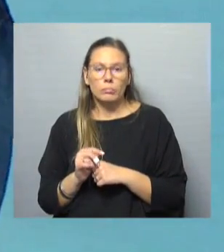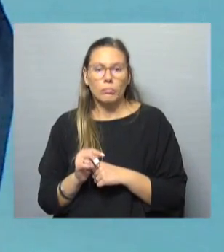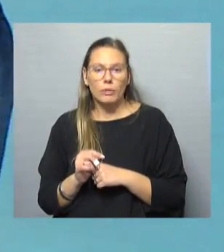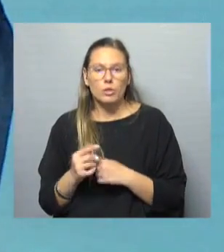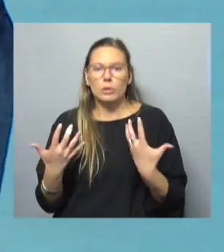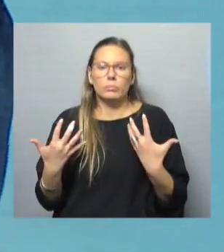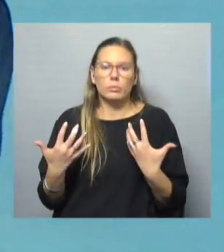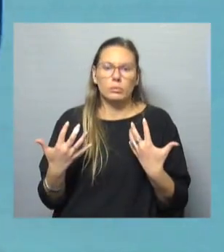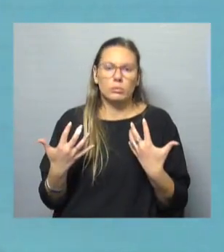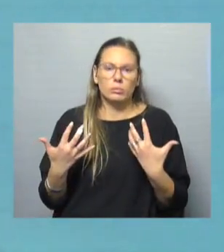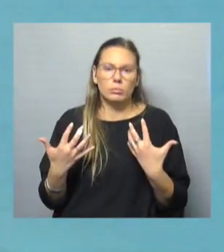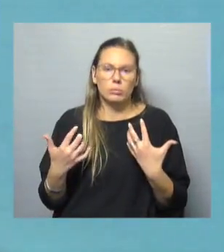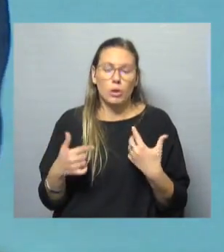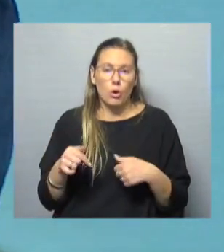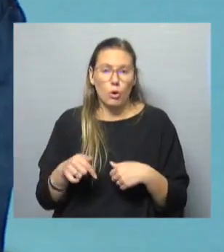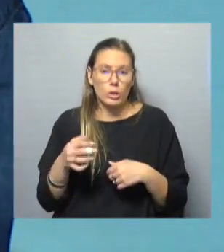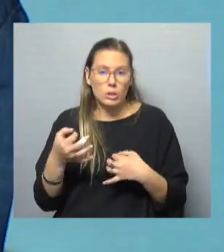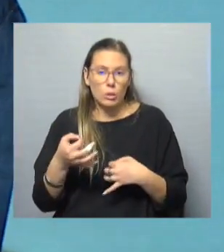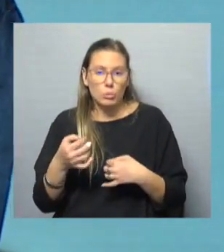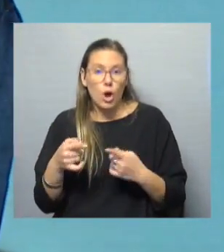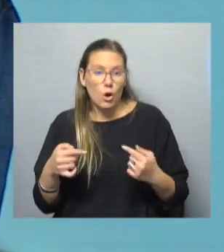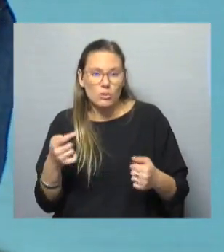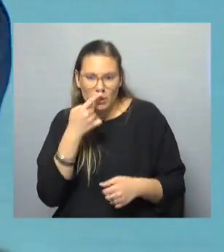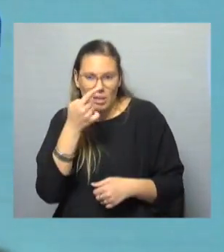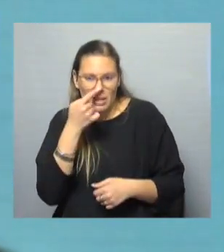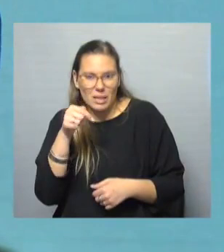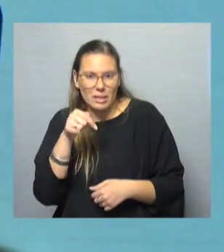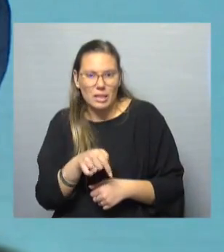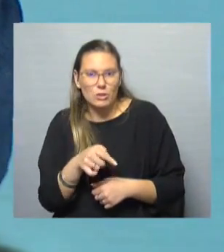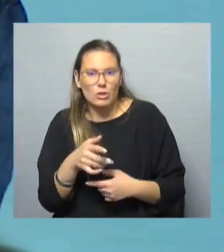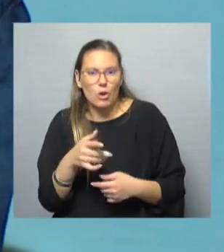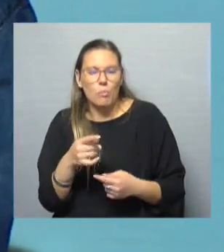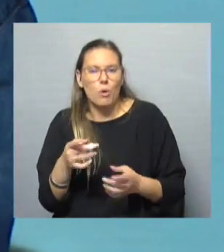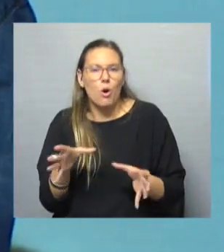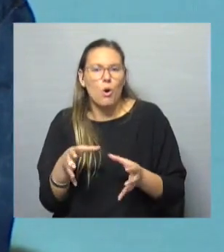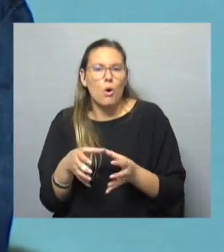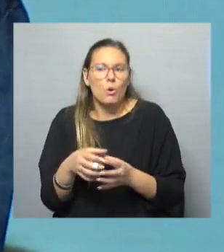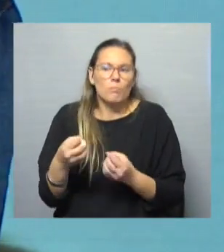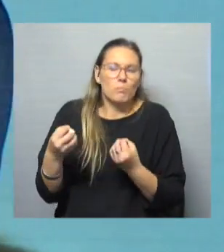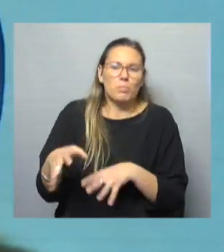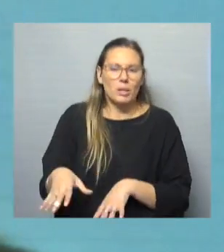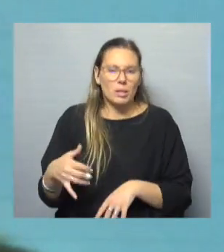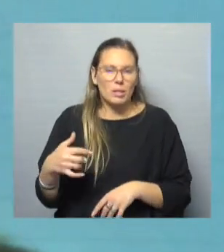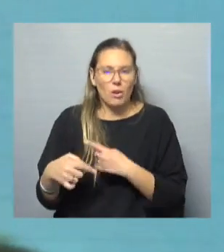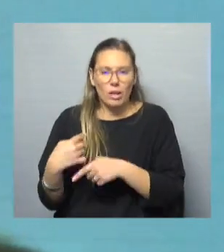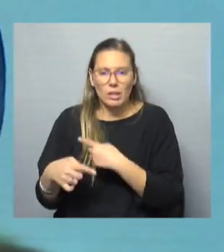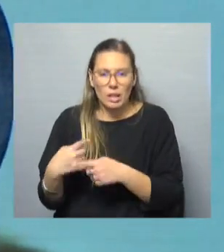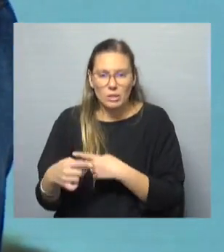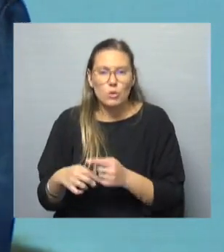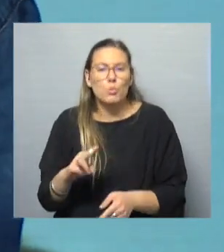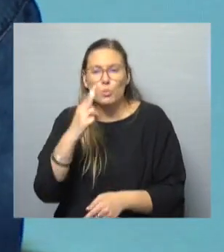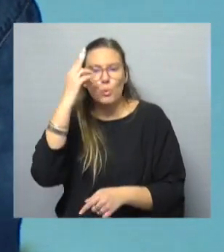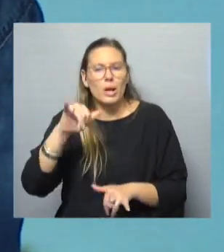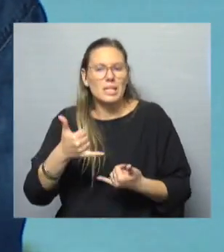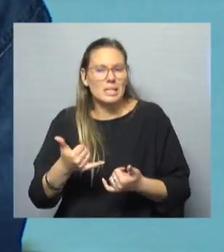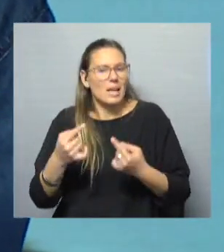no quiero ser Rosalar, porque hoy seguramente sucedan cosas muy interesantes, pero en ese sentido hay como una generación perdida, o sea, es como algo que ya es un Uruguay que ya